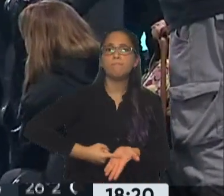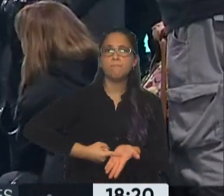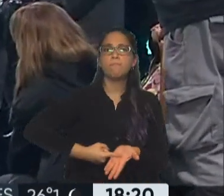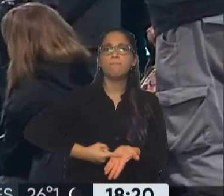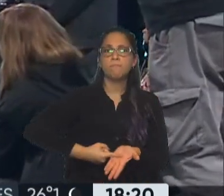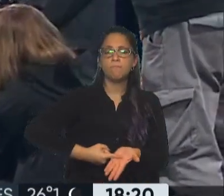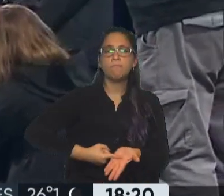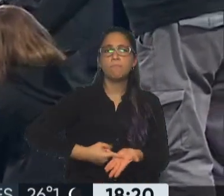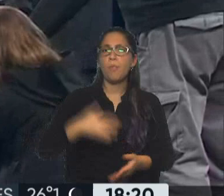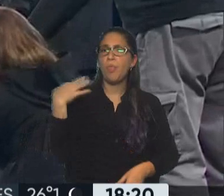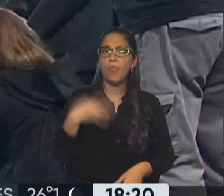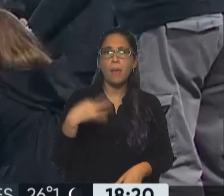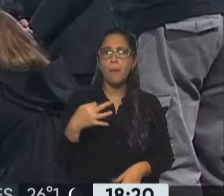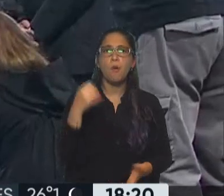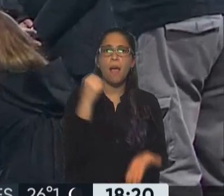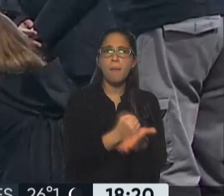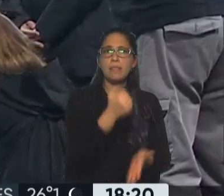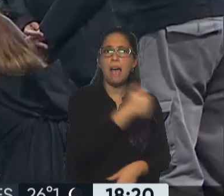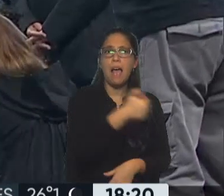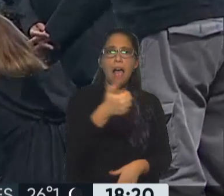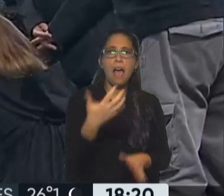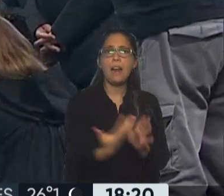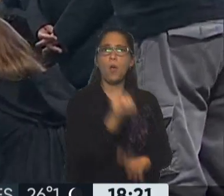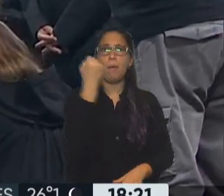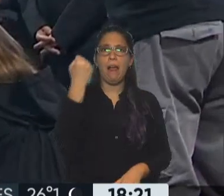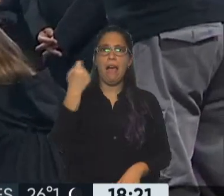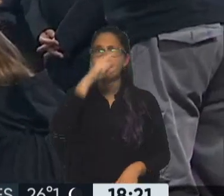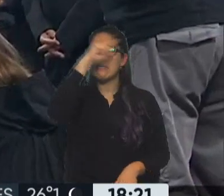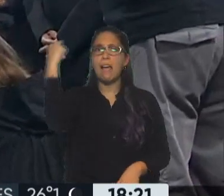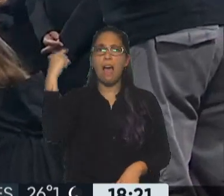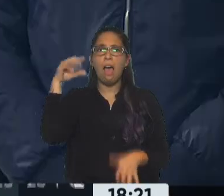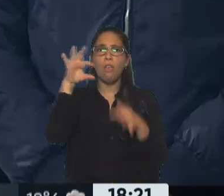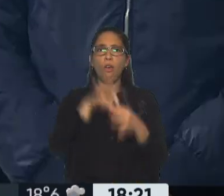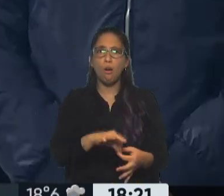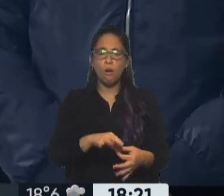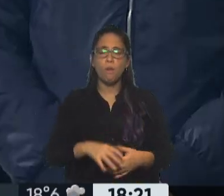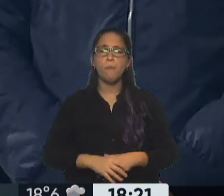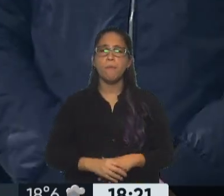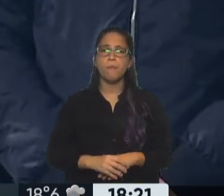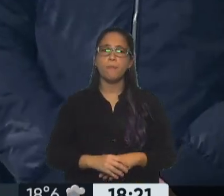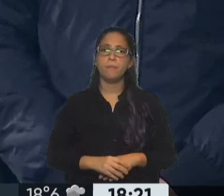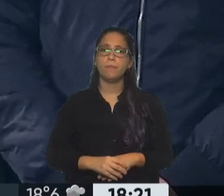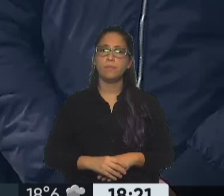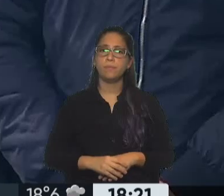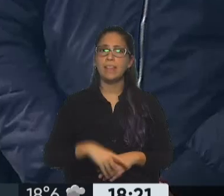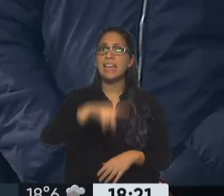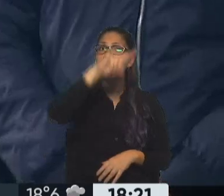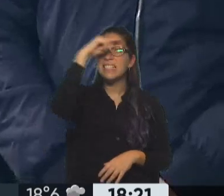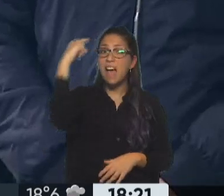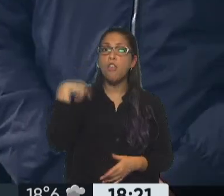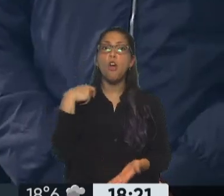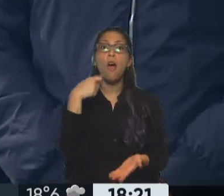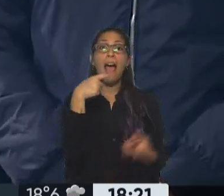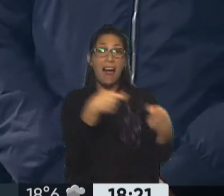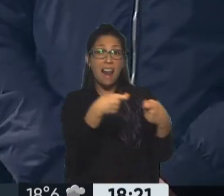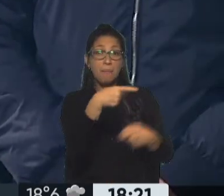la recuperación de Aerolíneas Argentinas, el Estado le pagaba a la